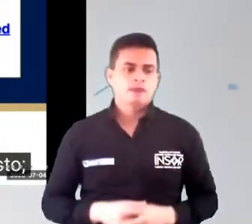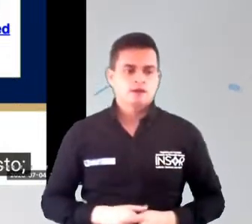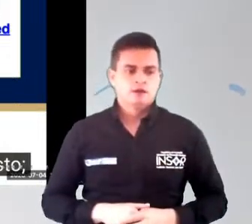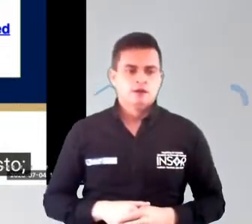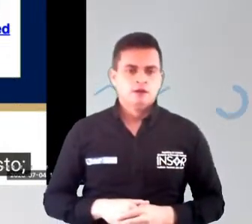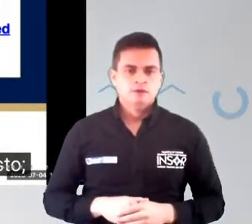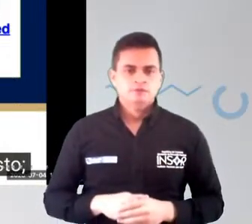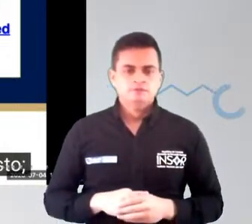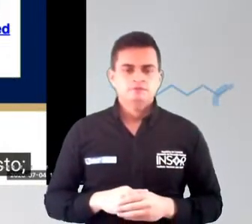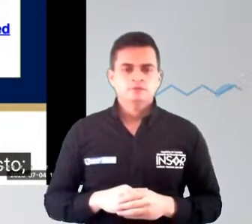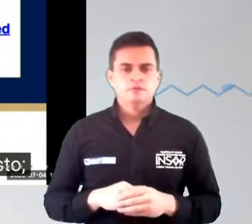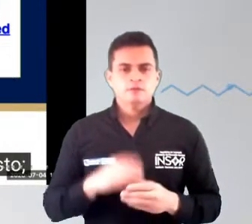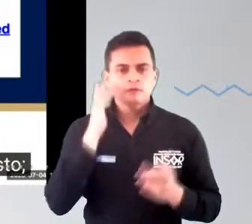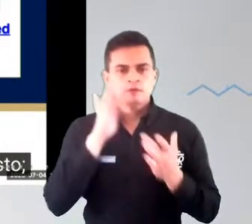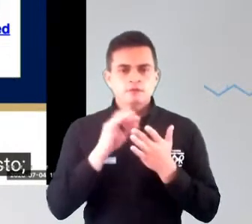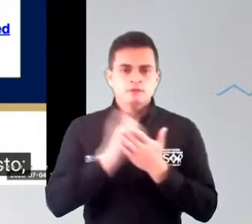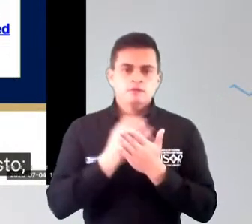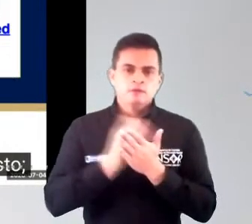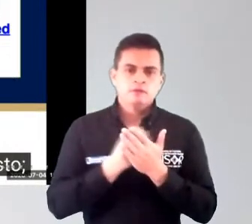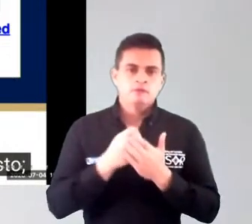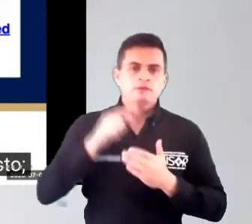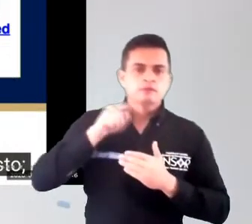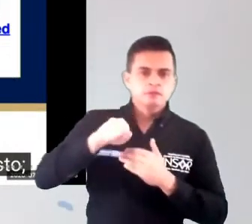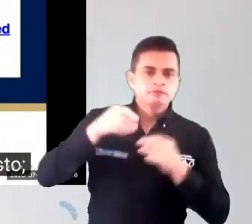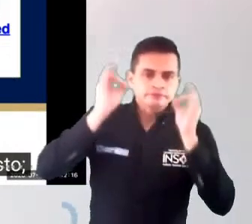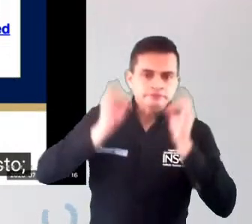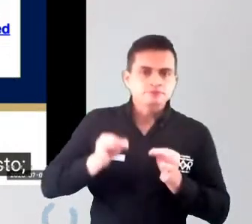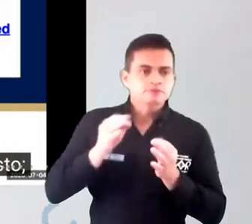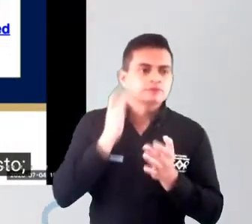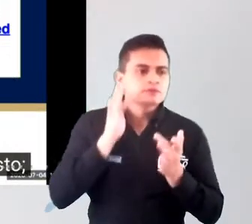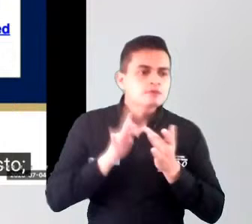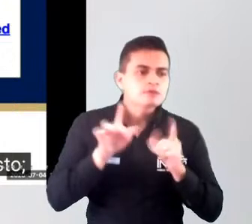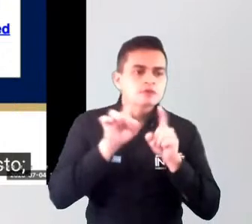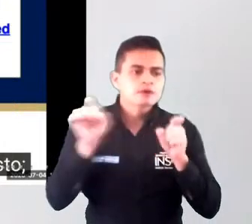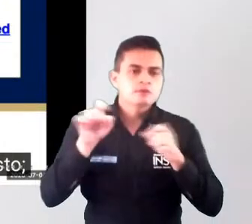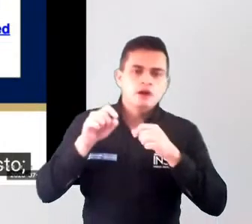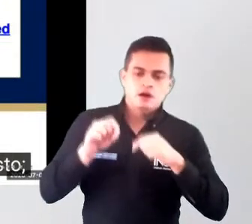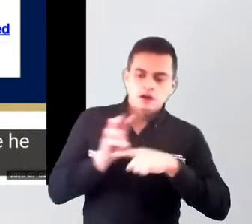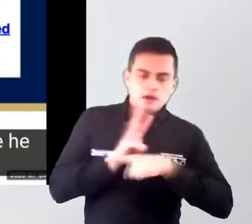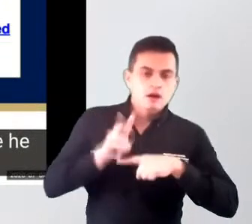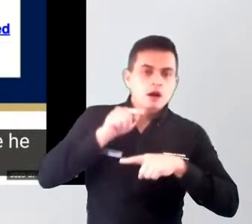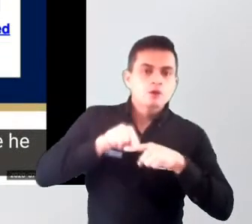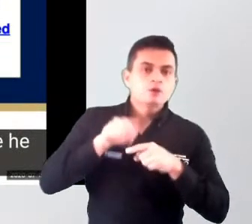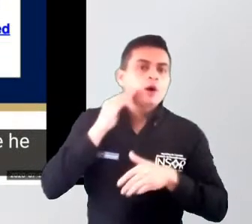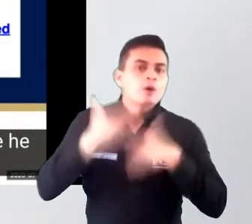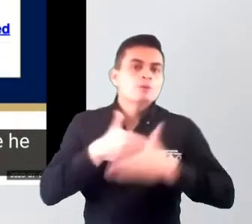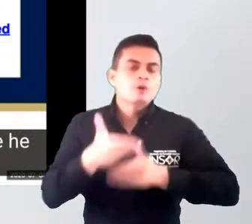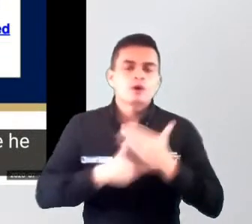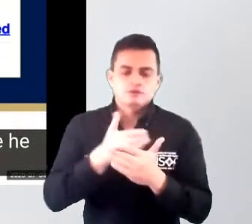enlaces de esta presentación. Aquí hay un enlace a los trabajos de investigación si están interesados en esto.